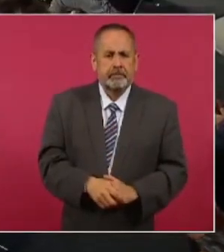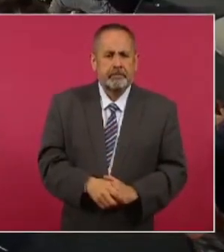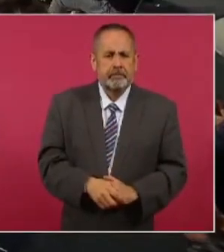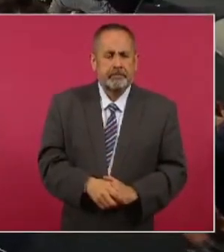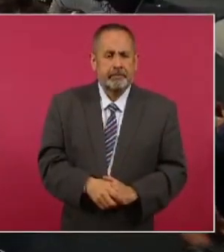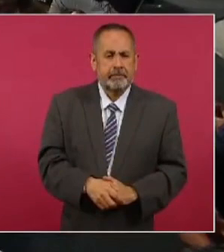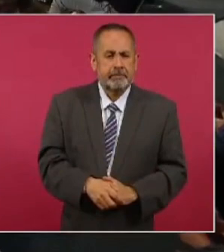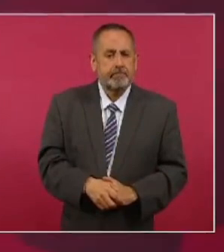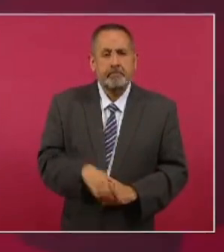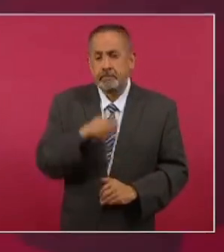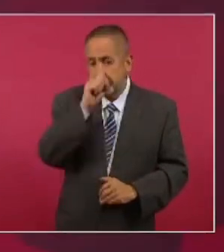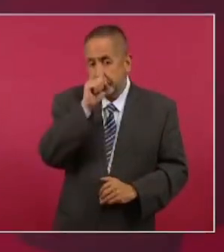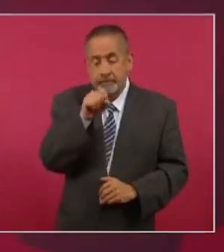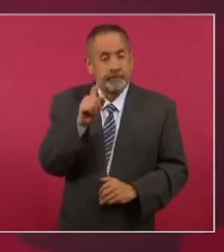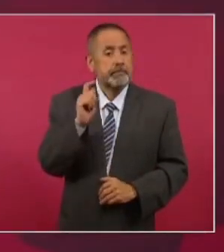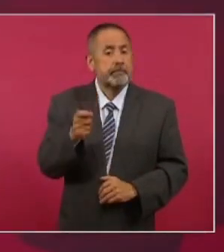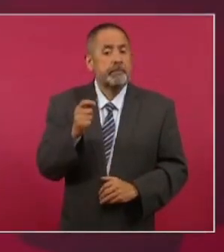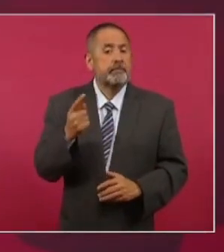tan es así